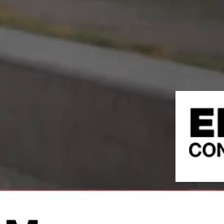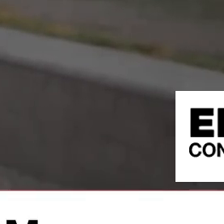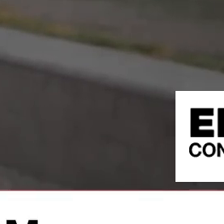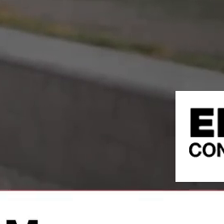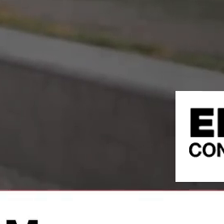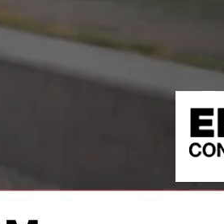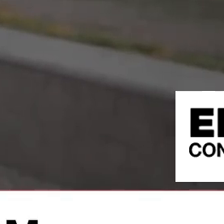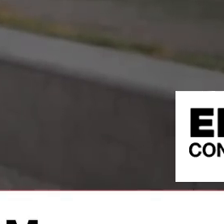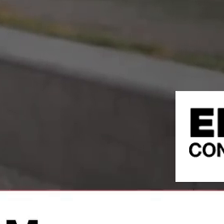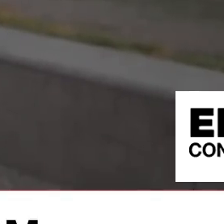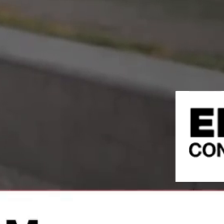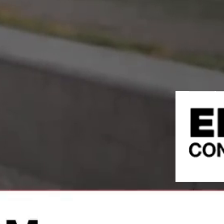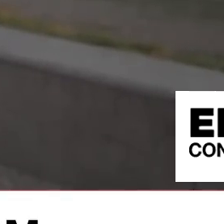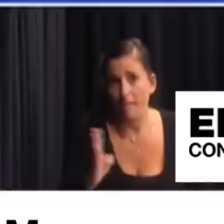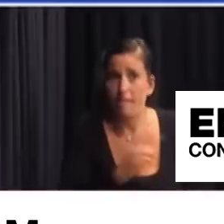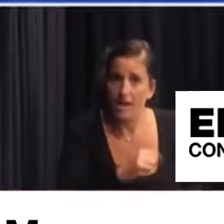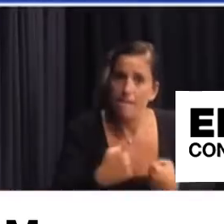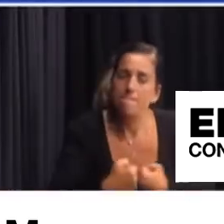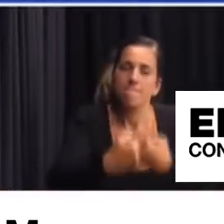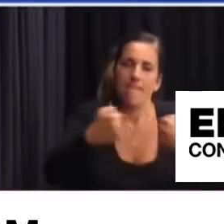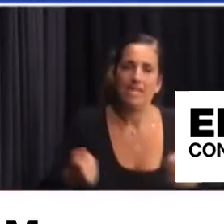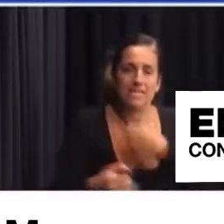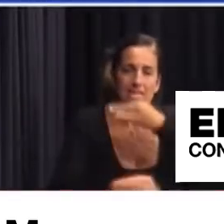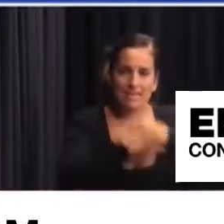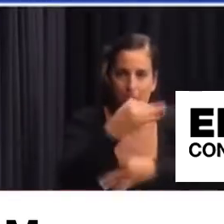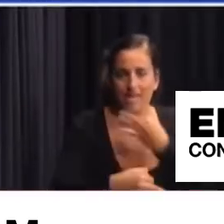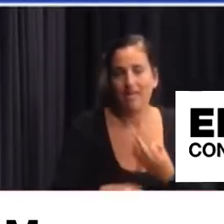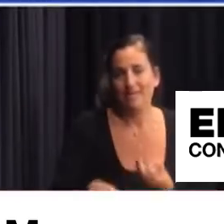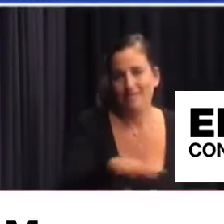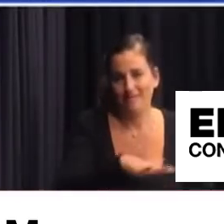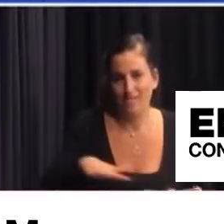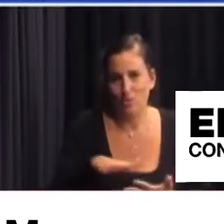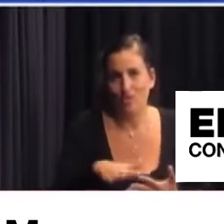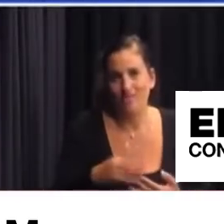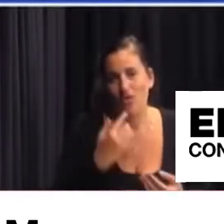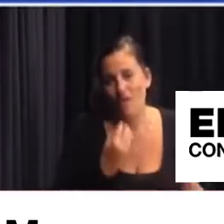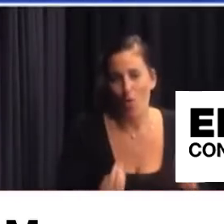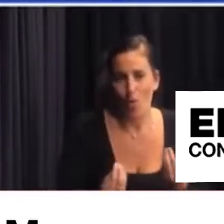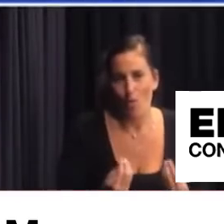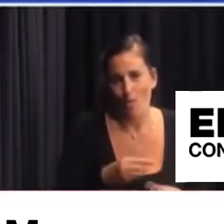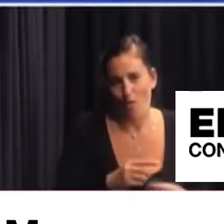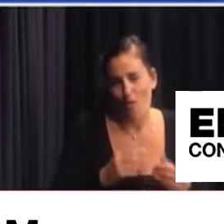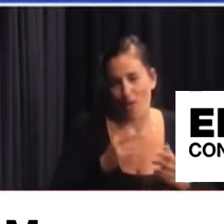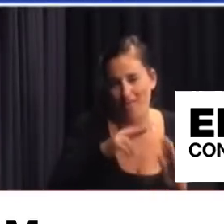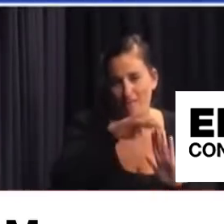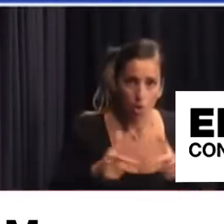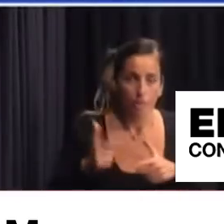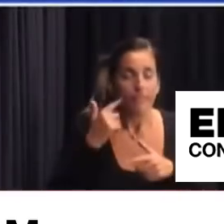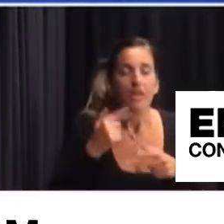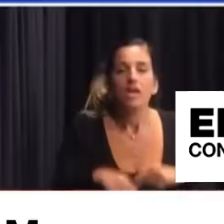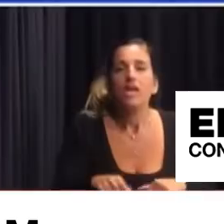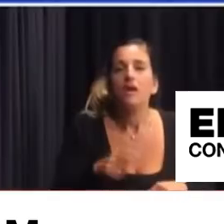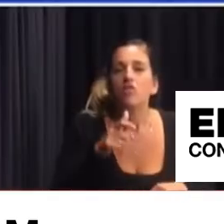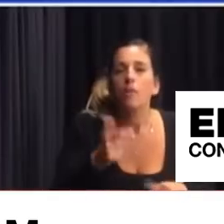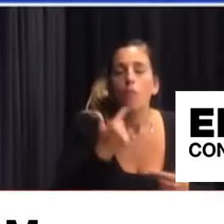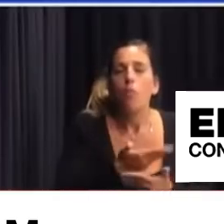estar en todas las canastas básicas, ¿no? Ante un contexto internacional con un alza importante en el precio de las materias